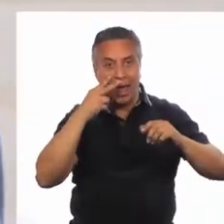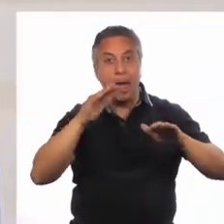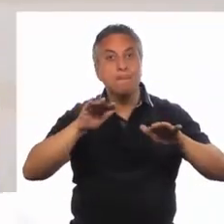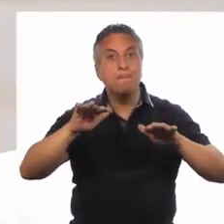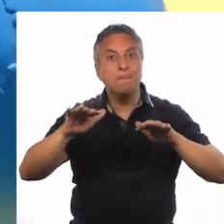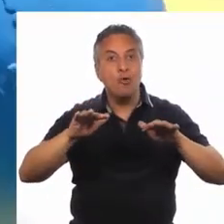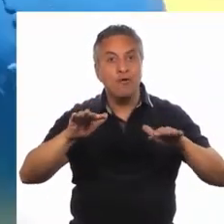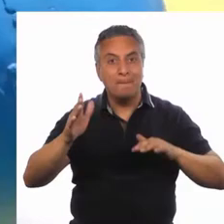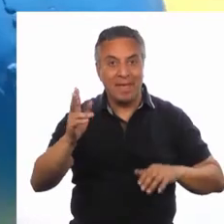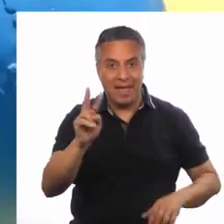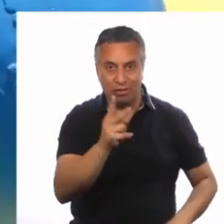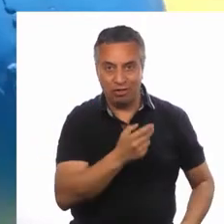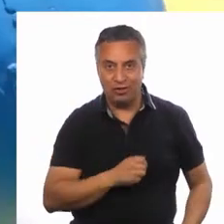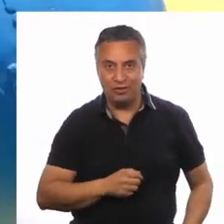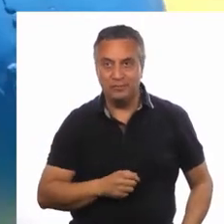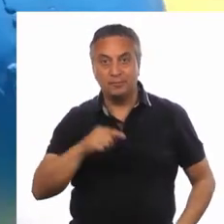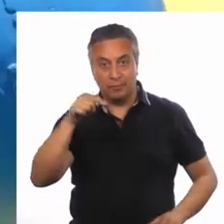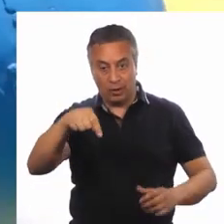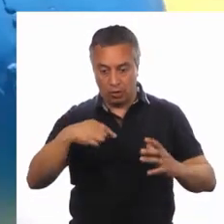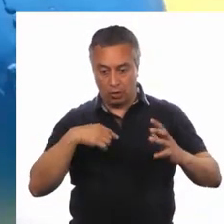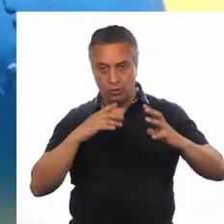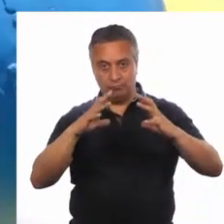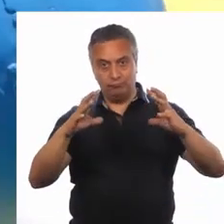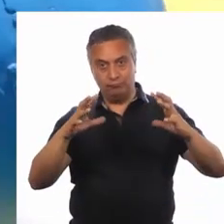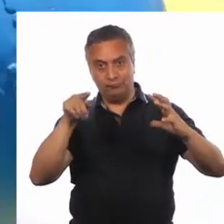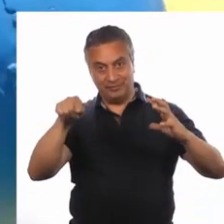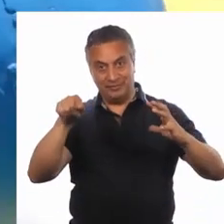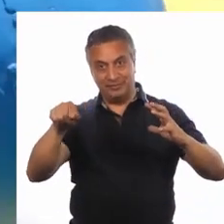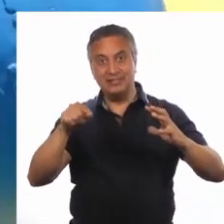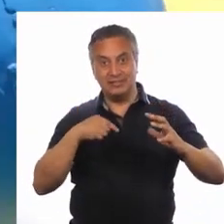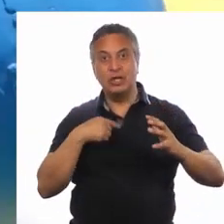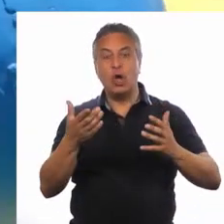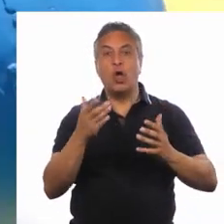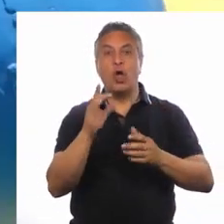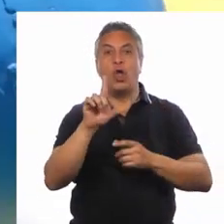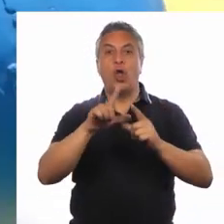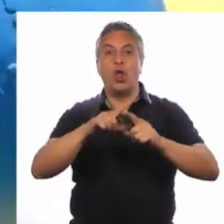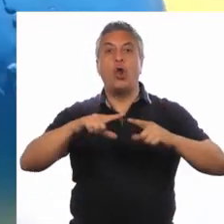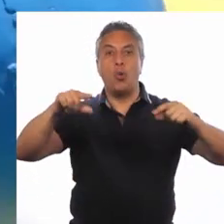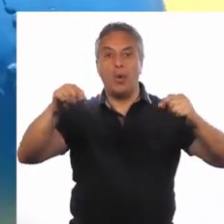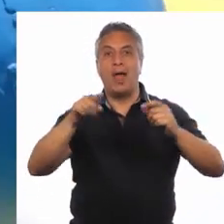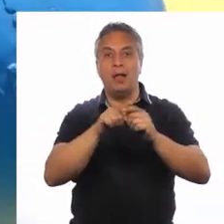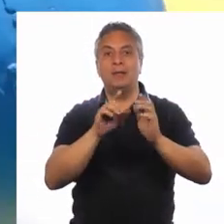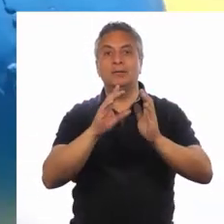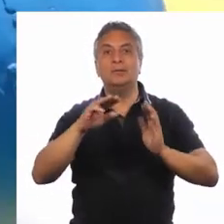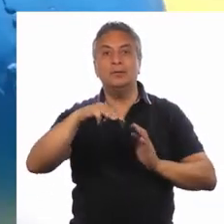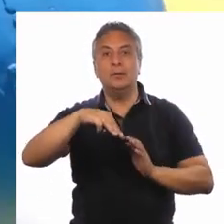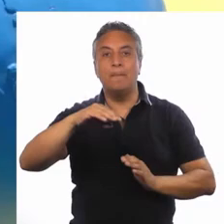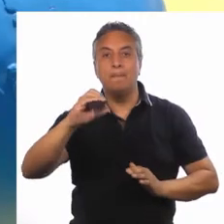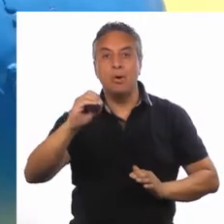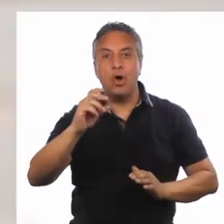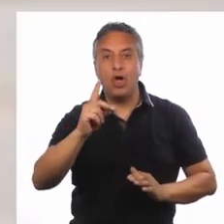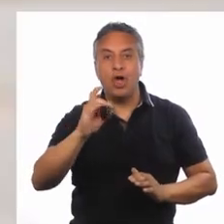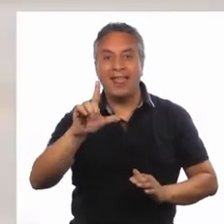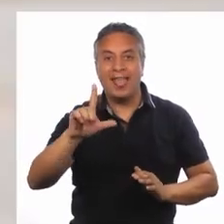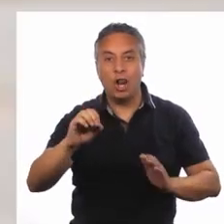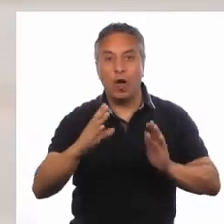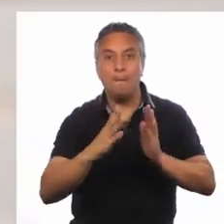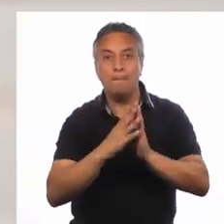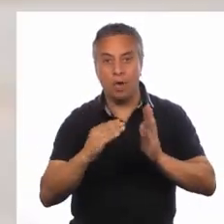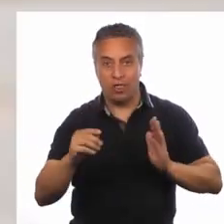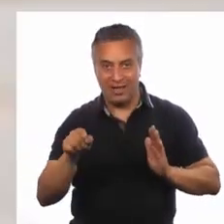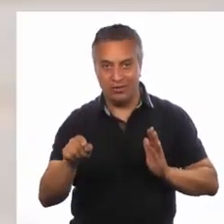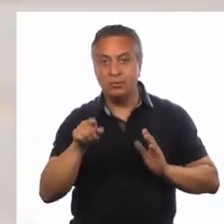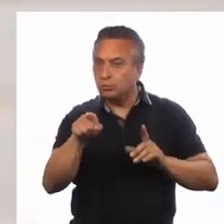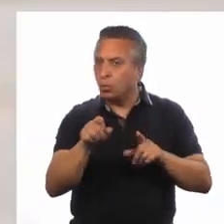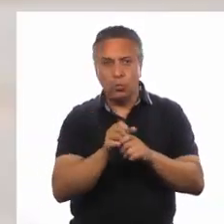Para hacer esto, yo voy a usar este modelo de luna, que me va a permitir poder entonces entender cómo se mueve en torno a la Tierra. Pero podrías hacer